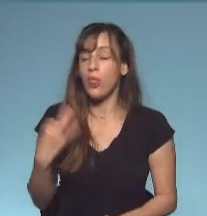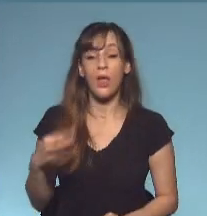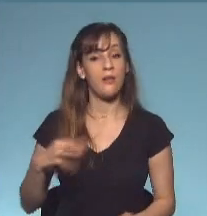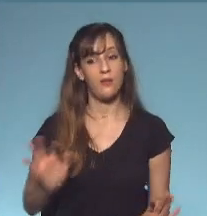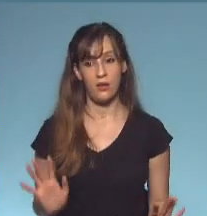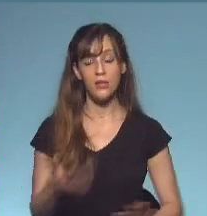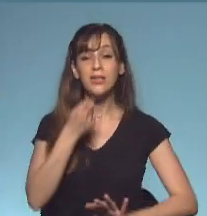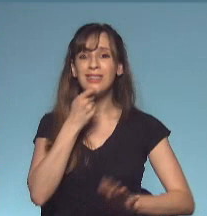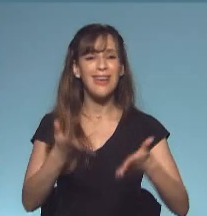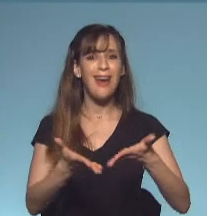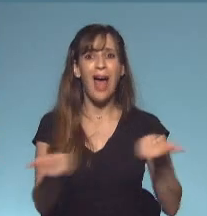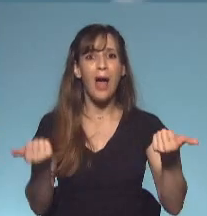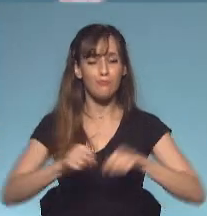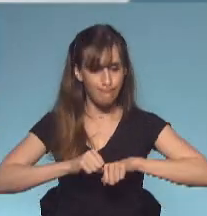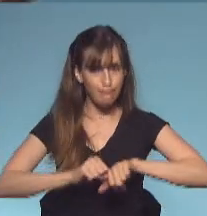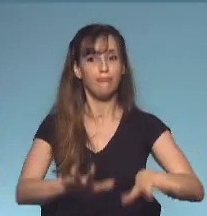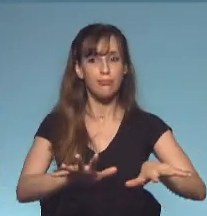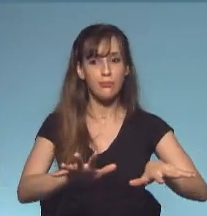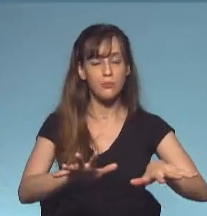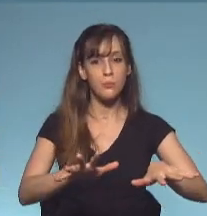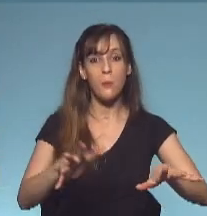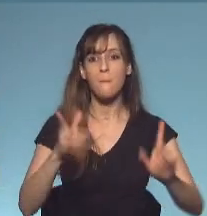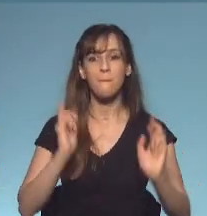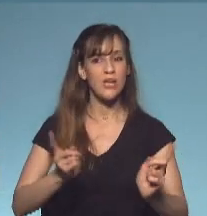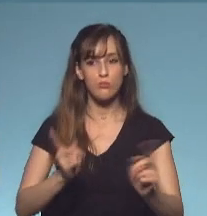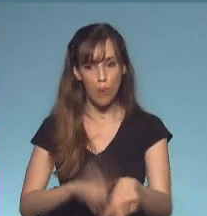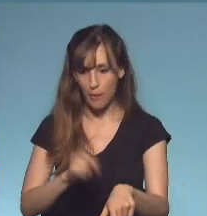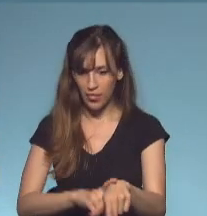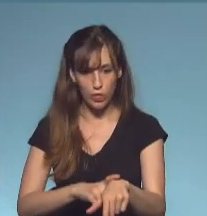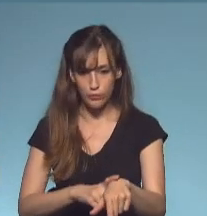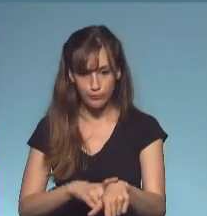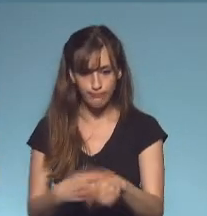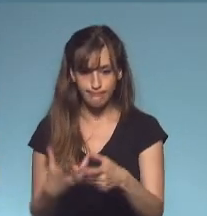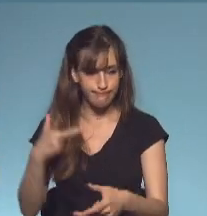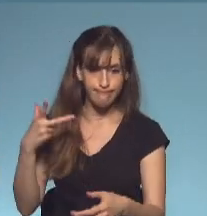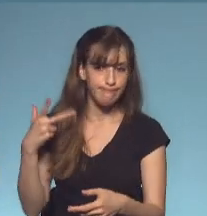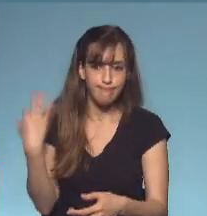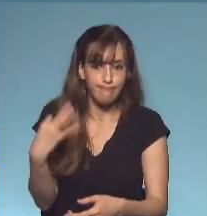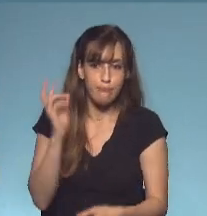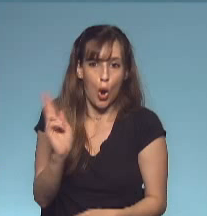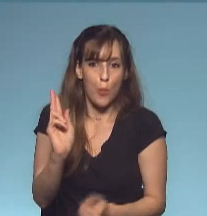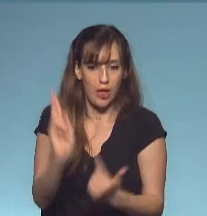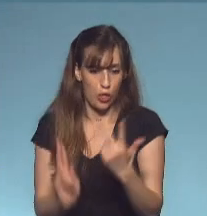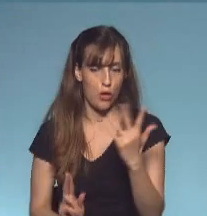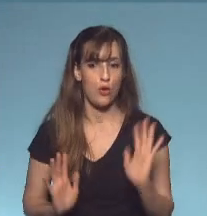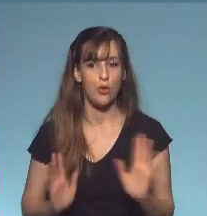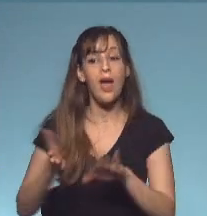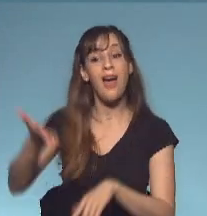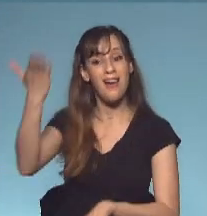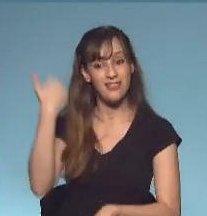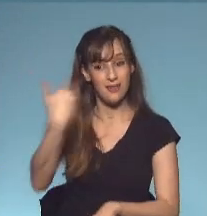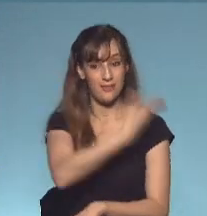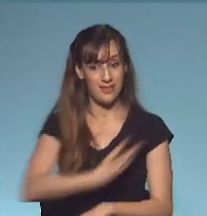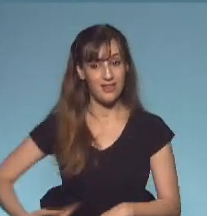crecen aceleradamente, se hace en el momento oportuno y de la manera necesaria. Ayer Alberto